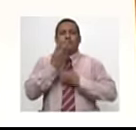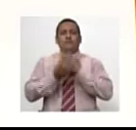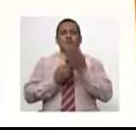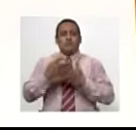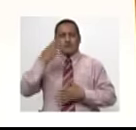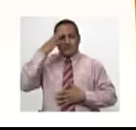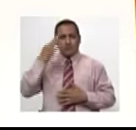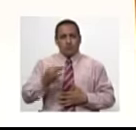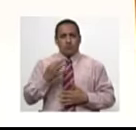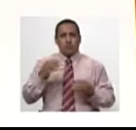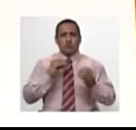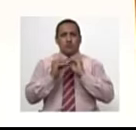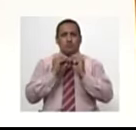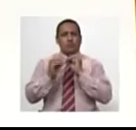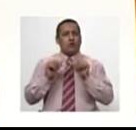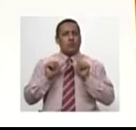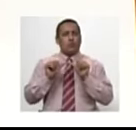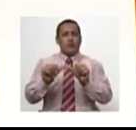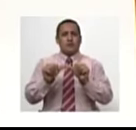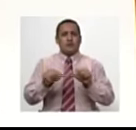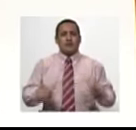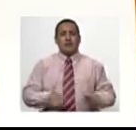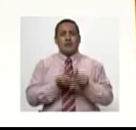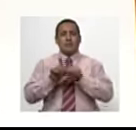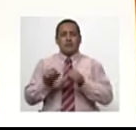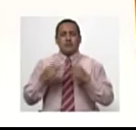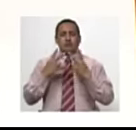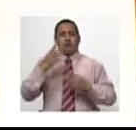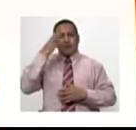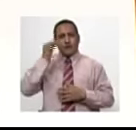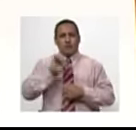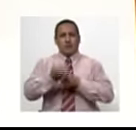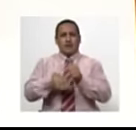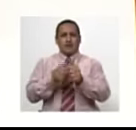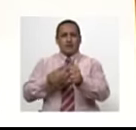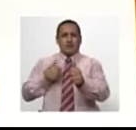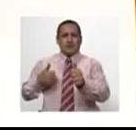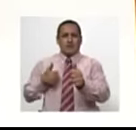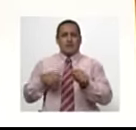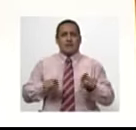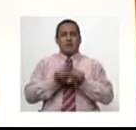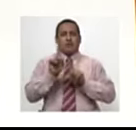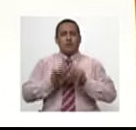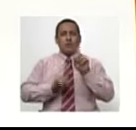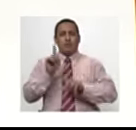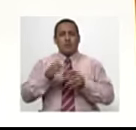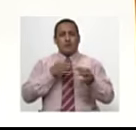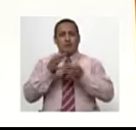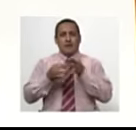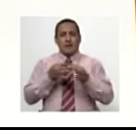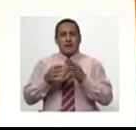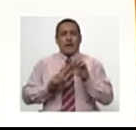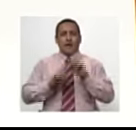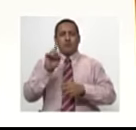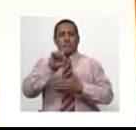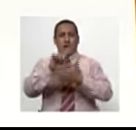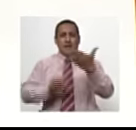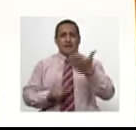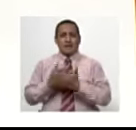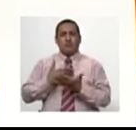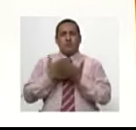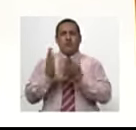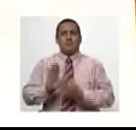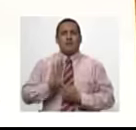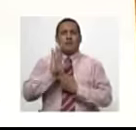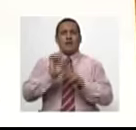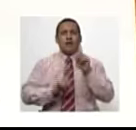la descentralización tiene que continuar. Ajá. ¿No? O sea, creo que retroceder, como por ahí algunos analistas plantearon